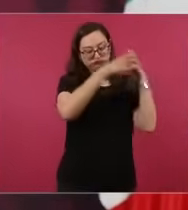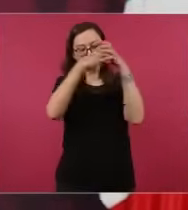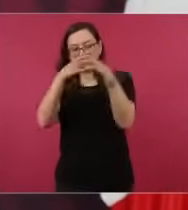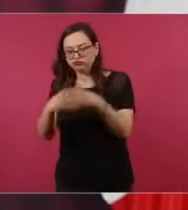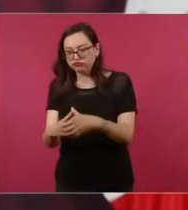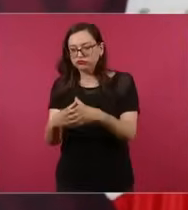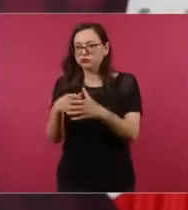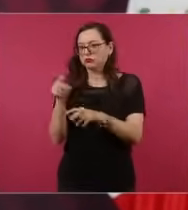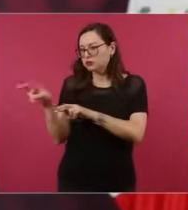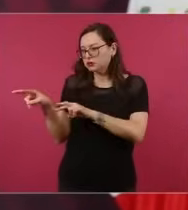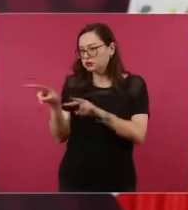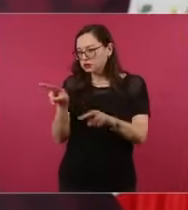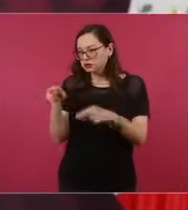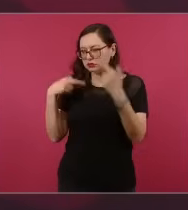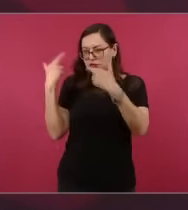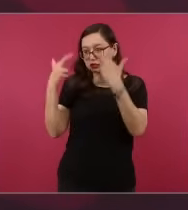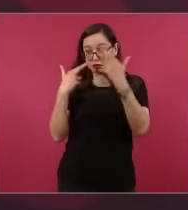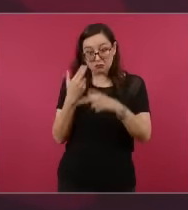Son buenos.